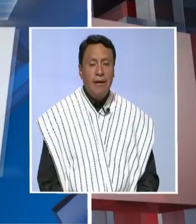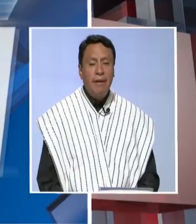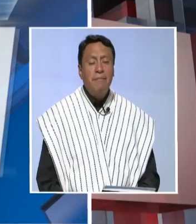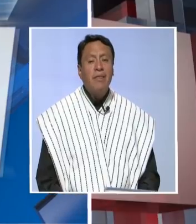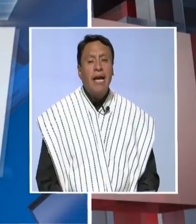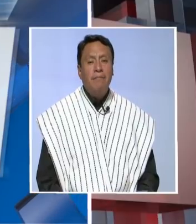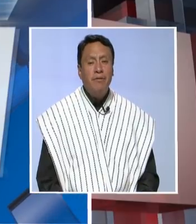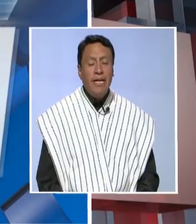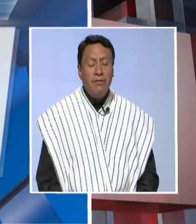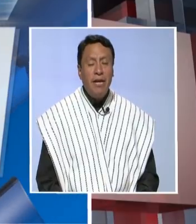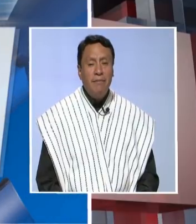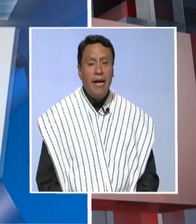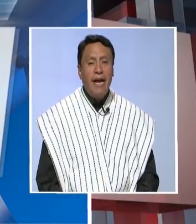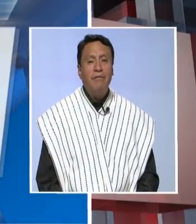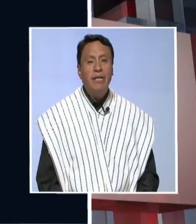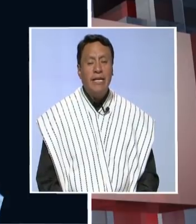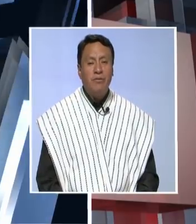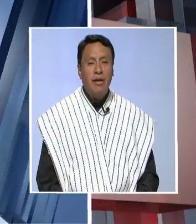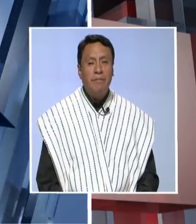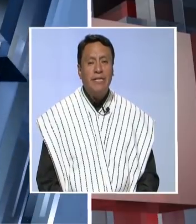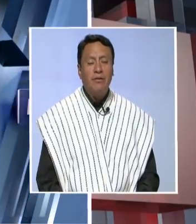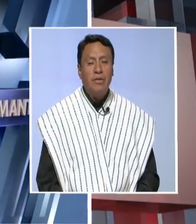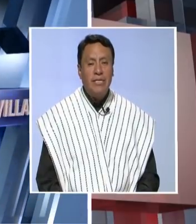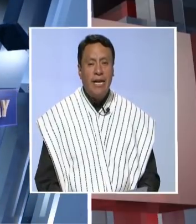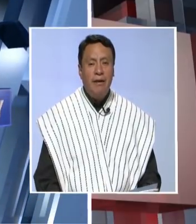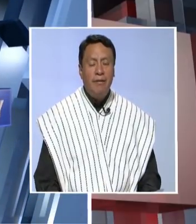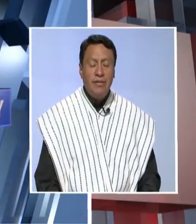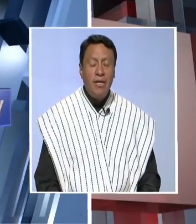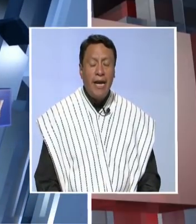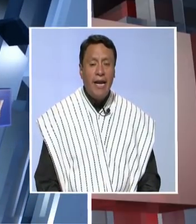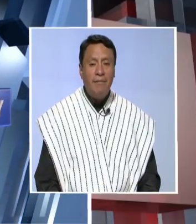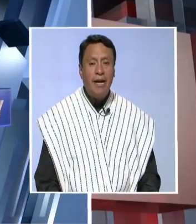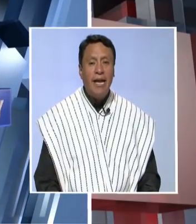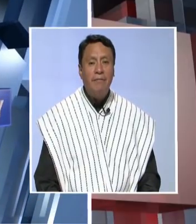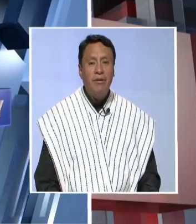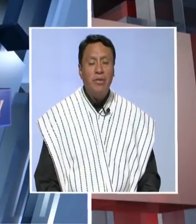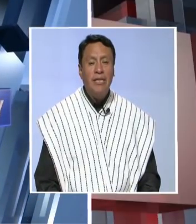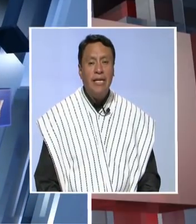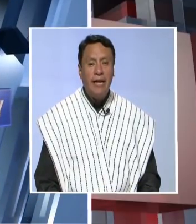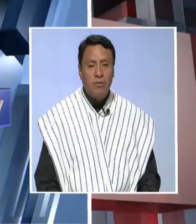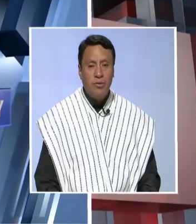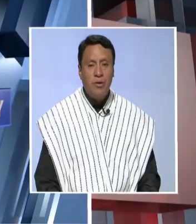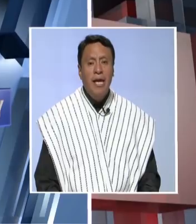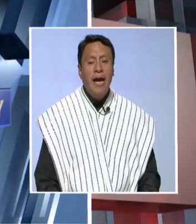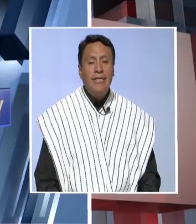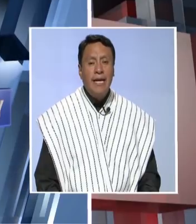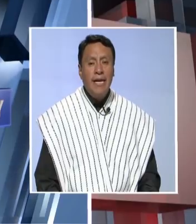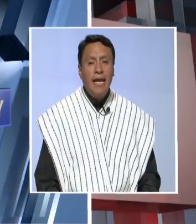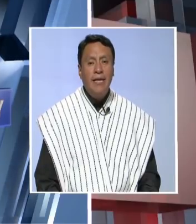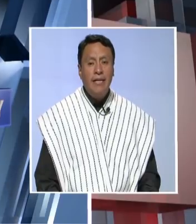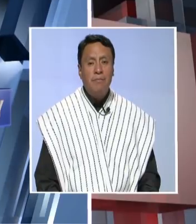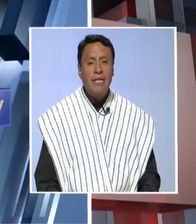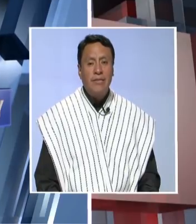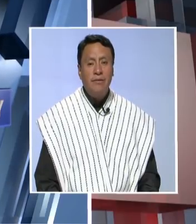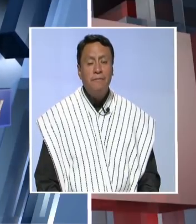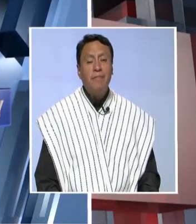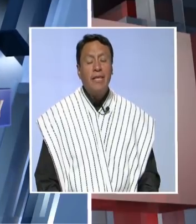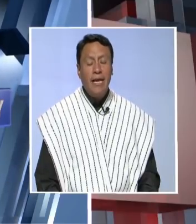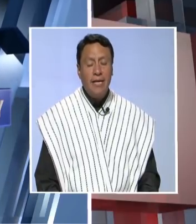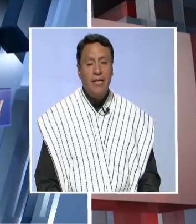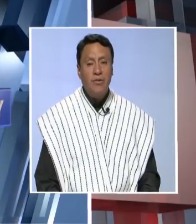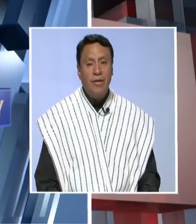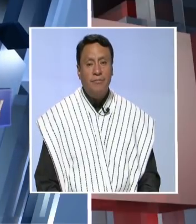Nirka, Chinami, Kai Punja Kuna Imaka, Wijekuna Pirrikurishka, Mashikuna Kayakama, Kayami Kutin Tigrakushu. Hasta aquí la